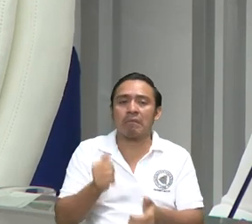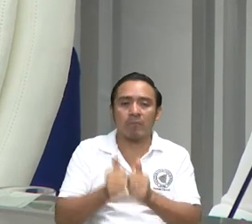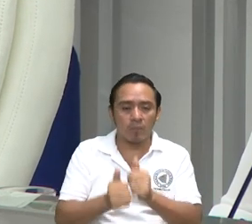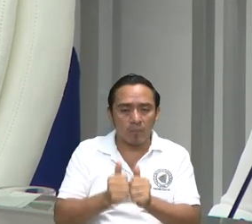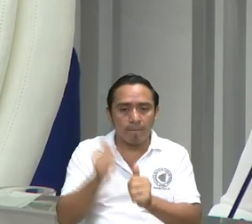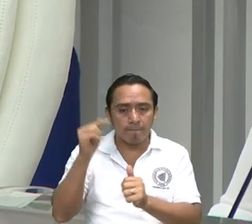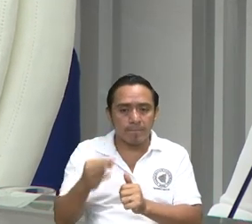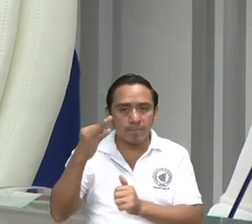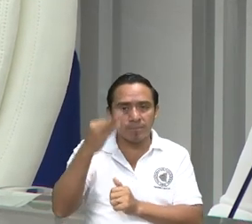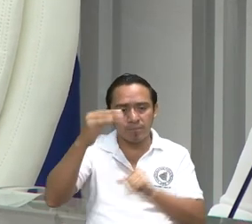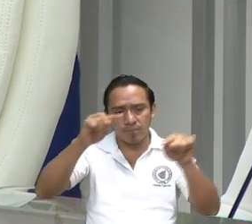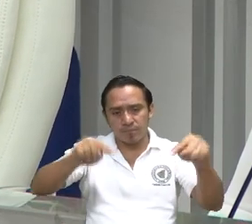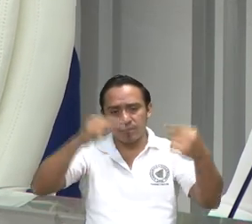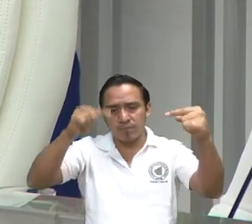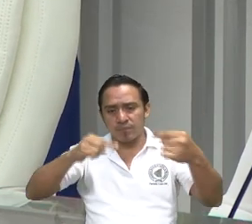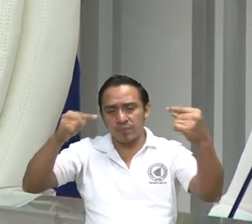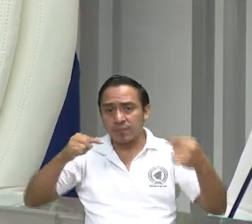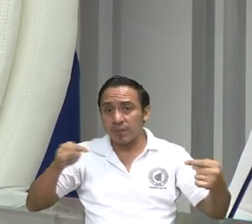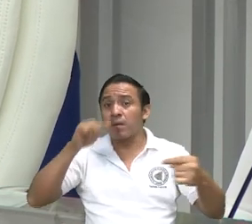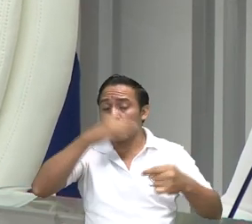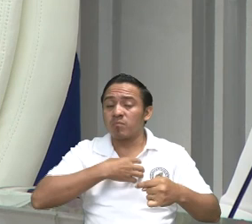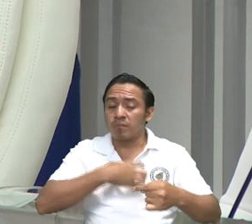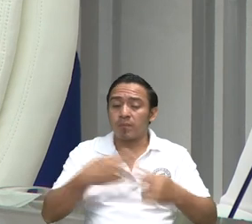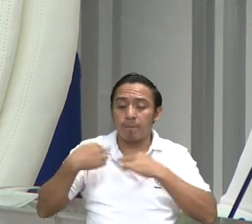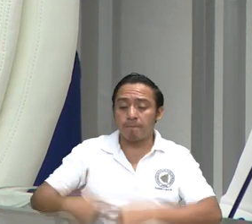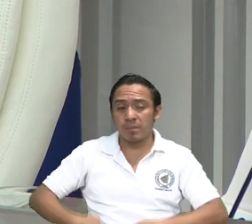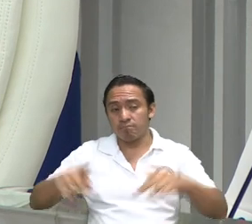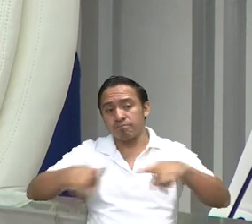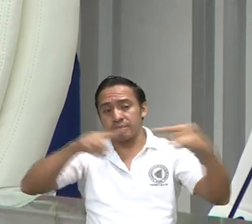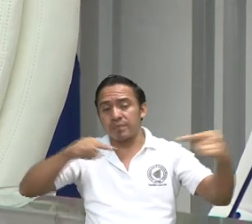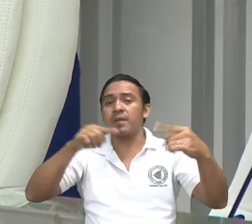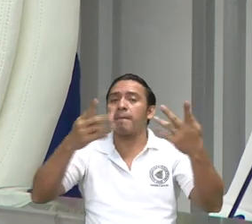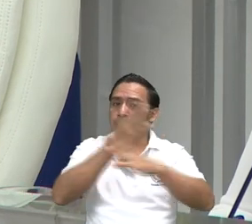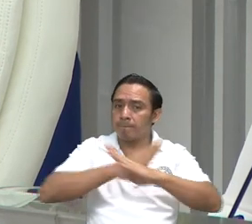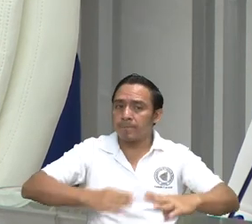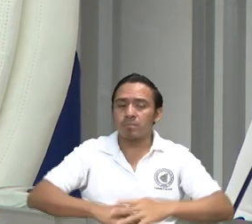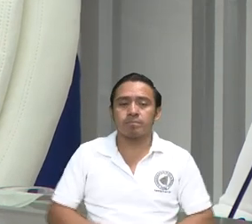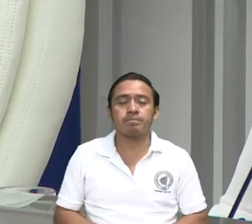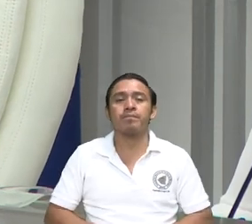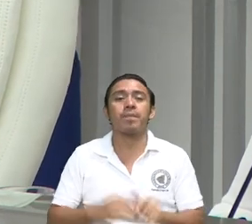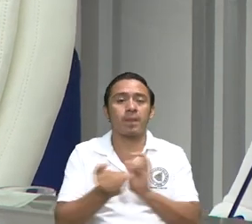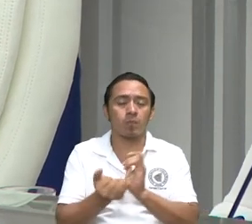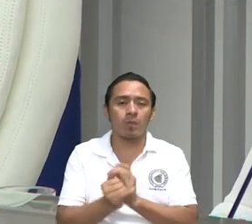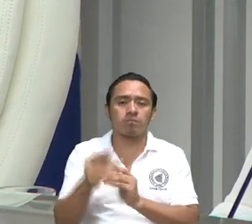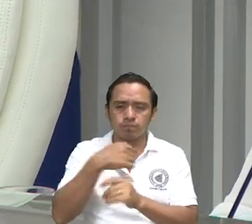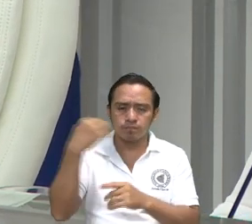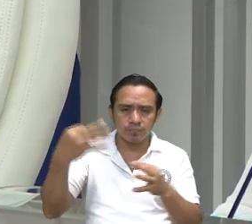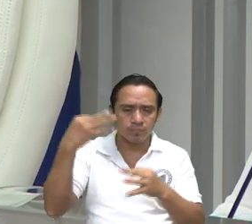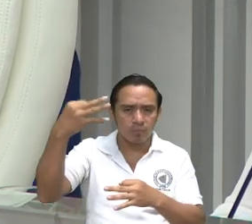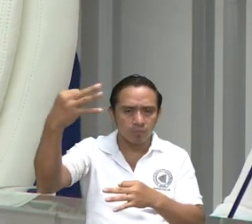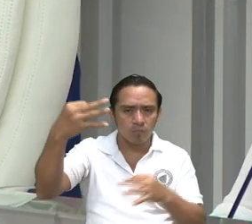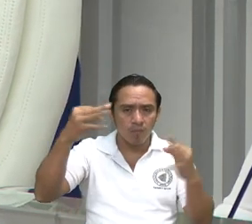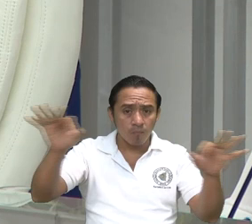y futuro enemigo de la paz y la humanidad. Asimismo, hizo trascender en sus